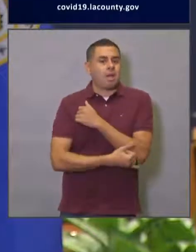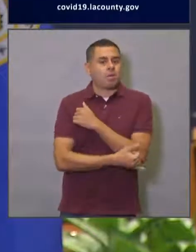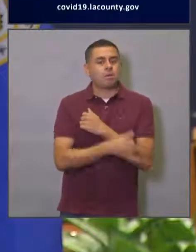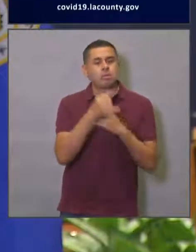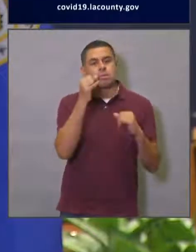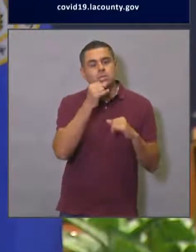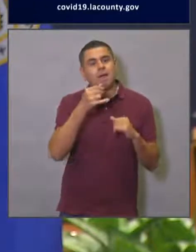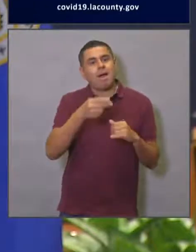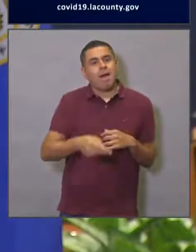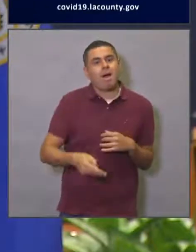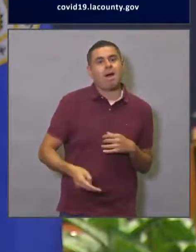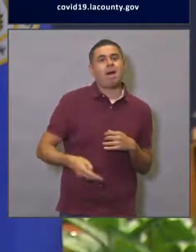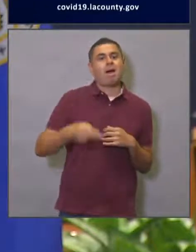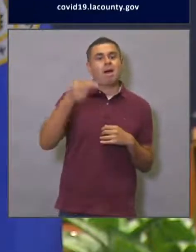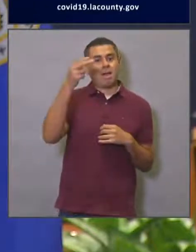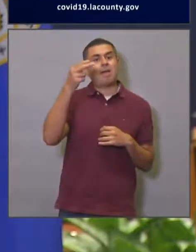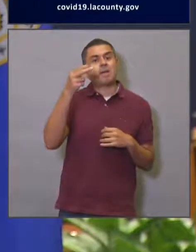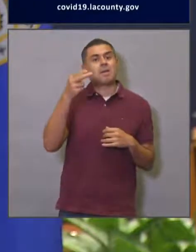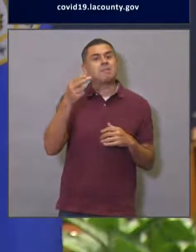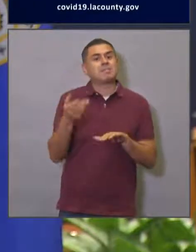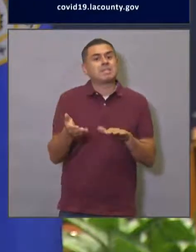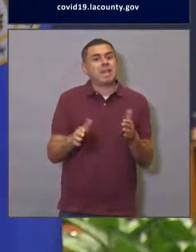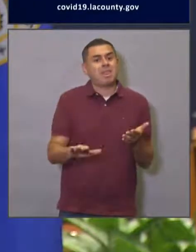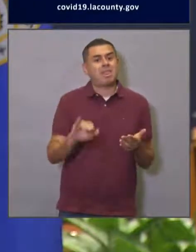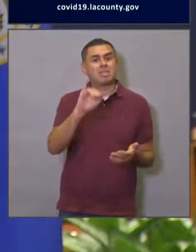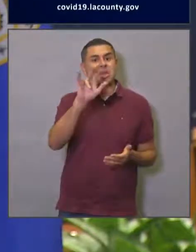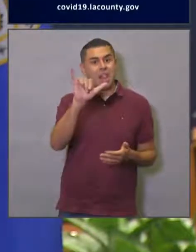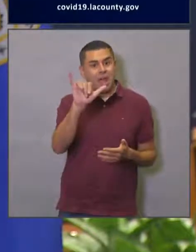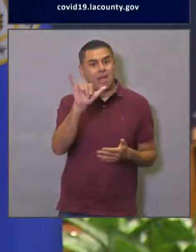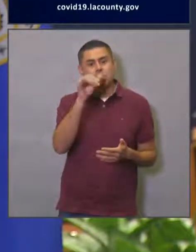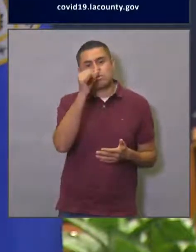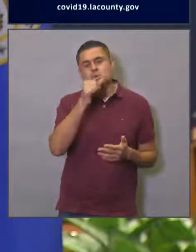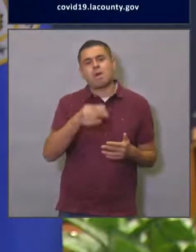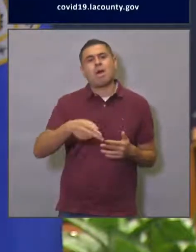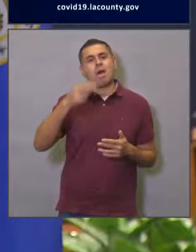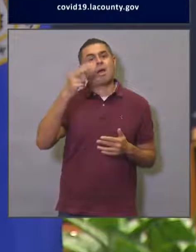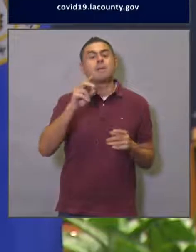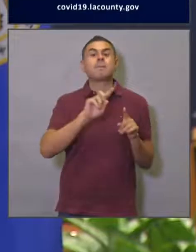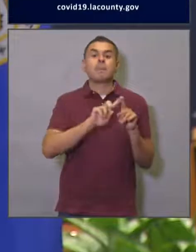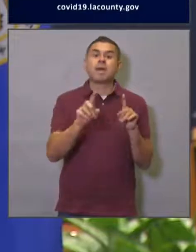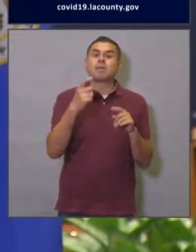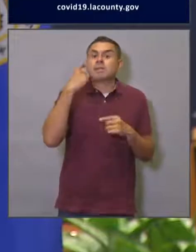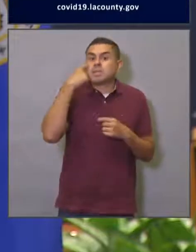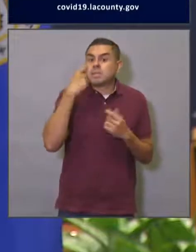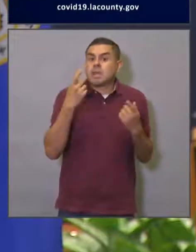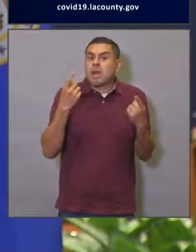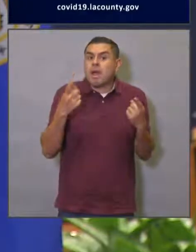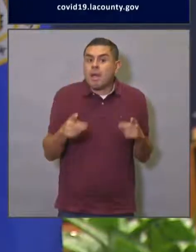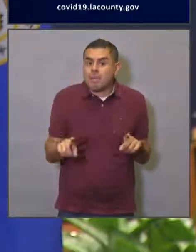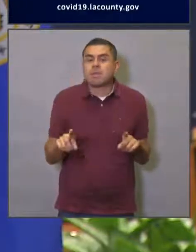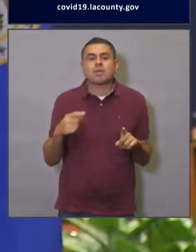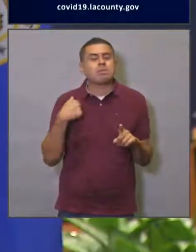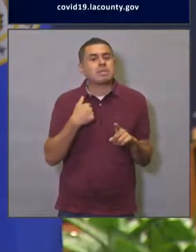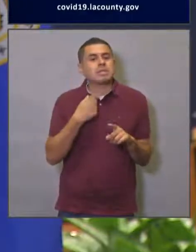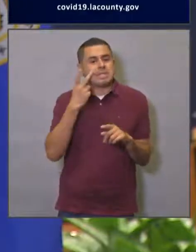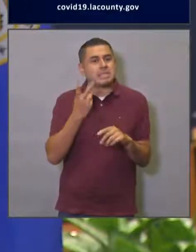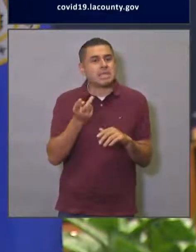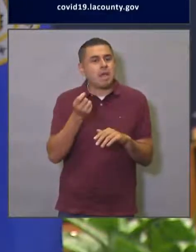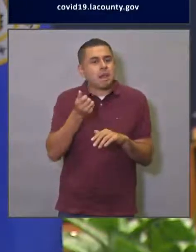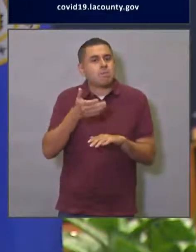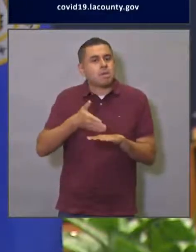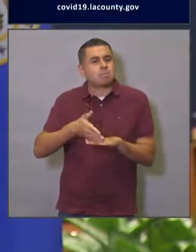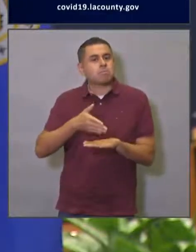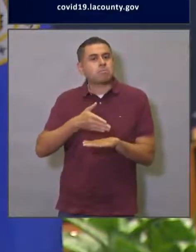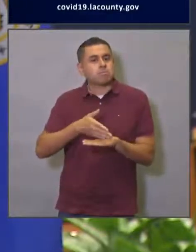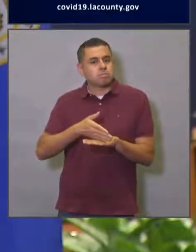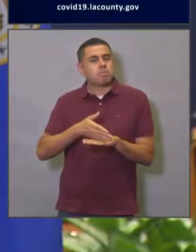casos, hospitalizaciones y fallecimientos a mediados de julio. Pero en las últimas semanas hemos visto pequeños aumentos en